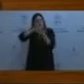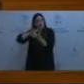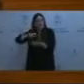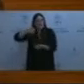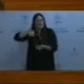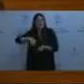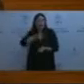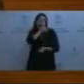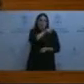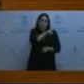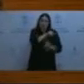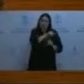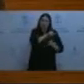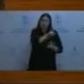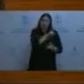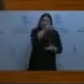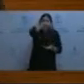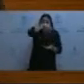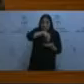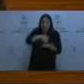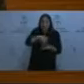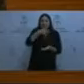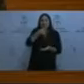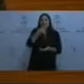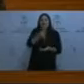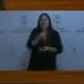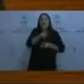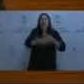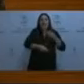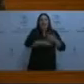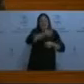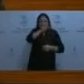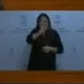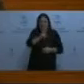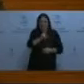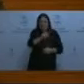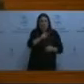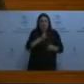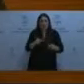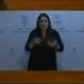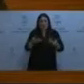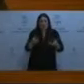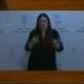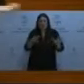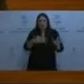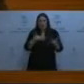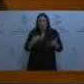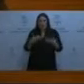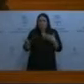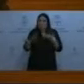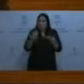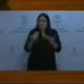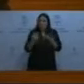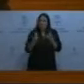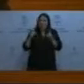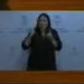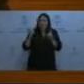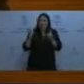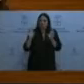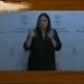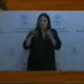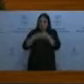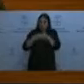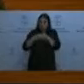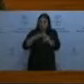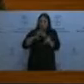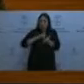dicho aquí que lo haría, que estaba a su disposición las 24 horas, los 7 días. Más demagogia barata, señora consejera,